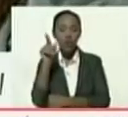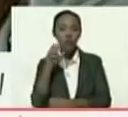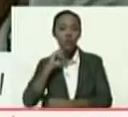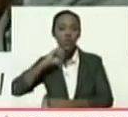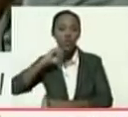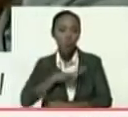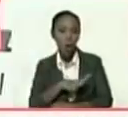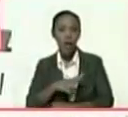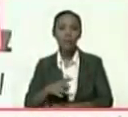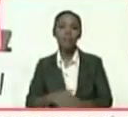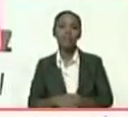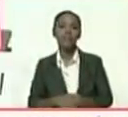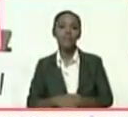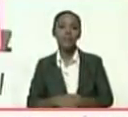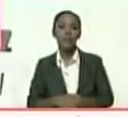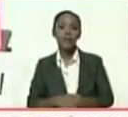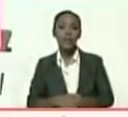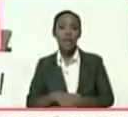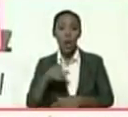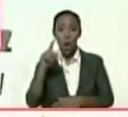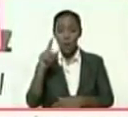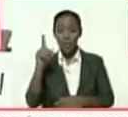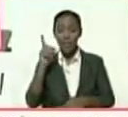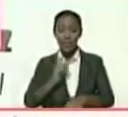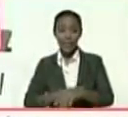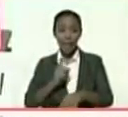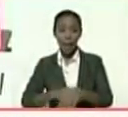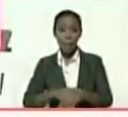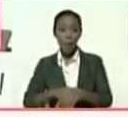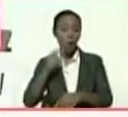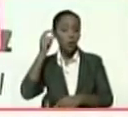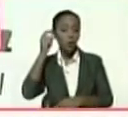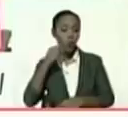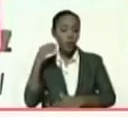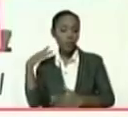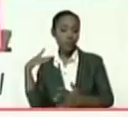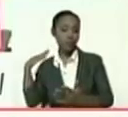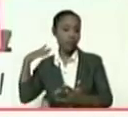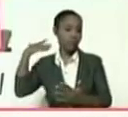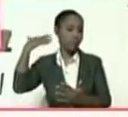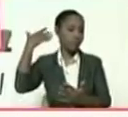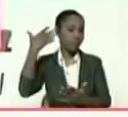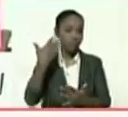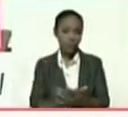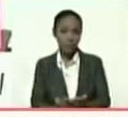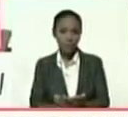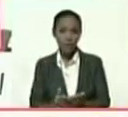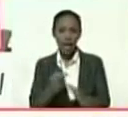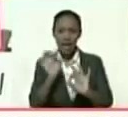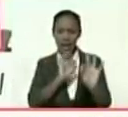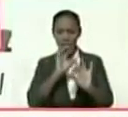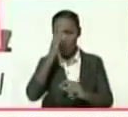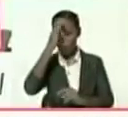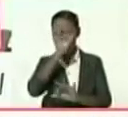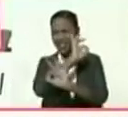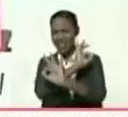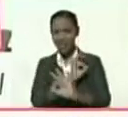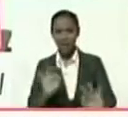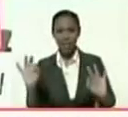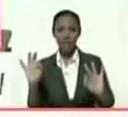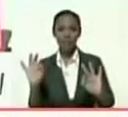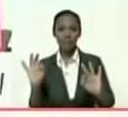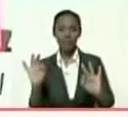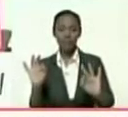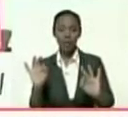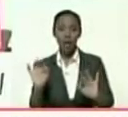historia, desde los tiempos de Antonio José de Sucre, sin ninguna duda. Y